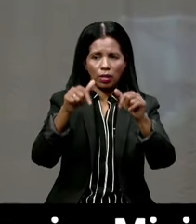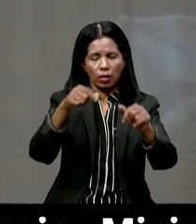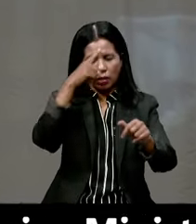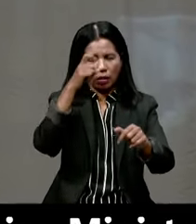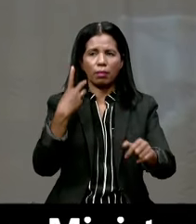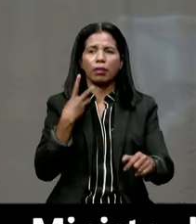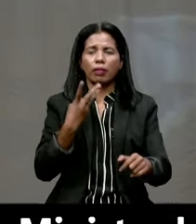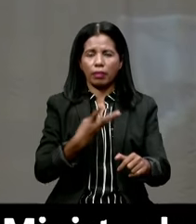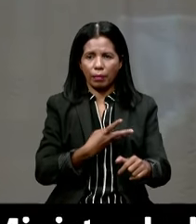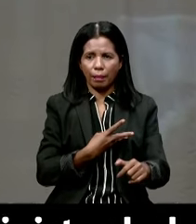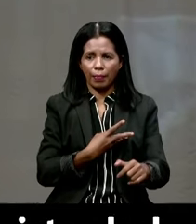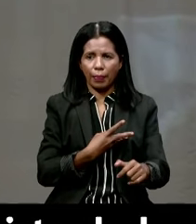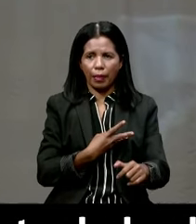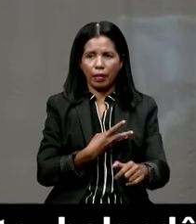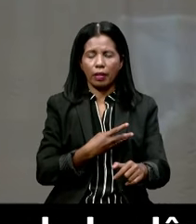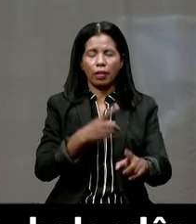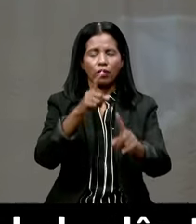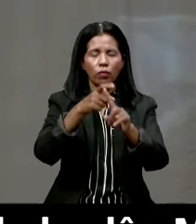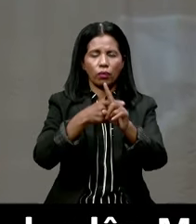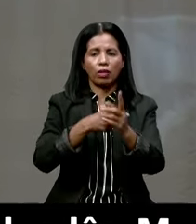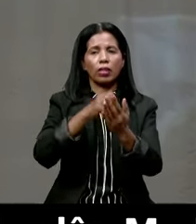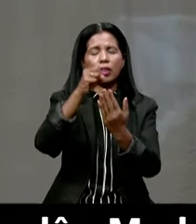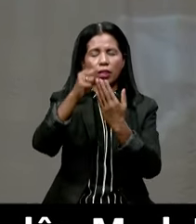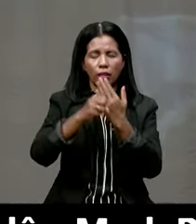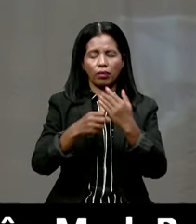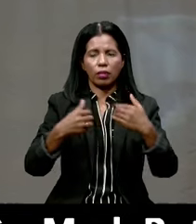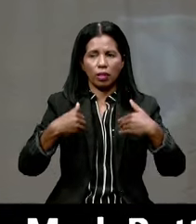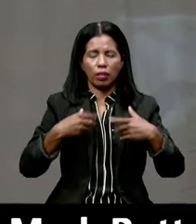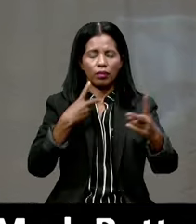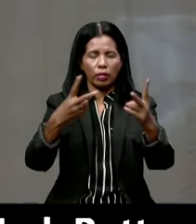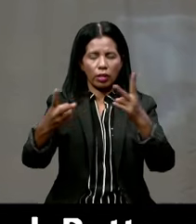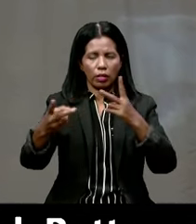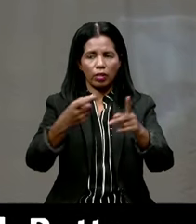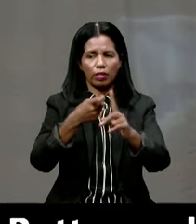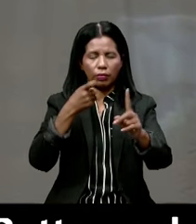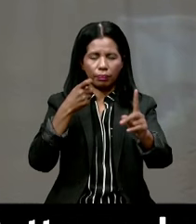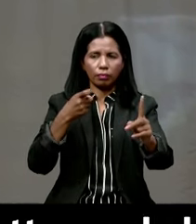itamos iha fulan setembro se iha visita ne be ma mai husi